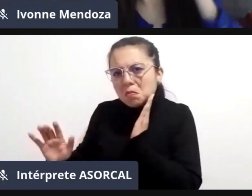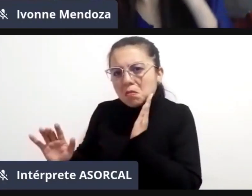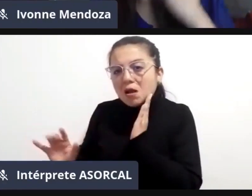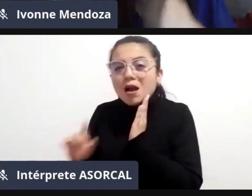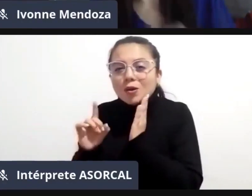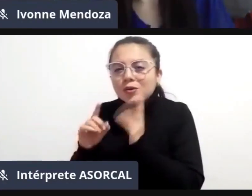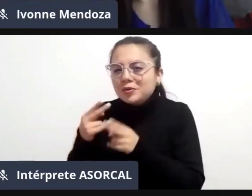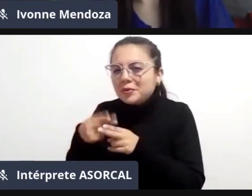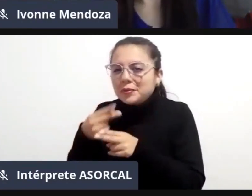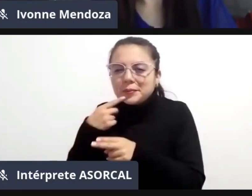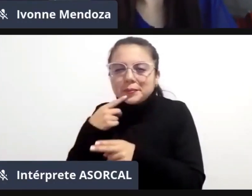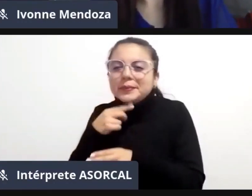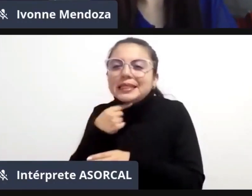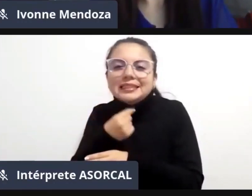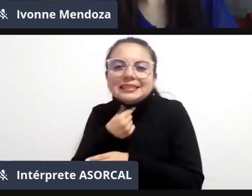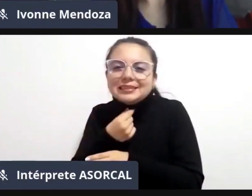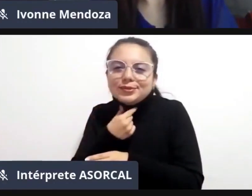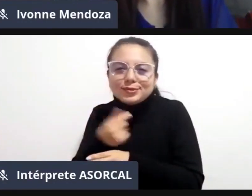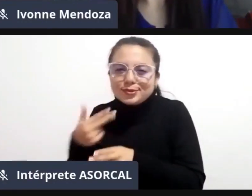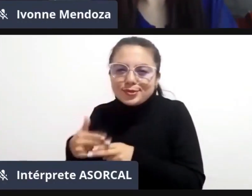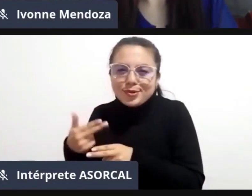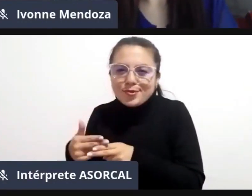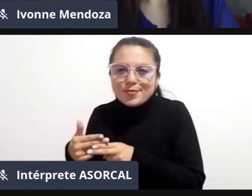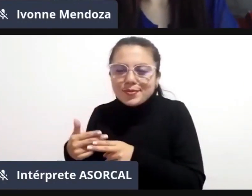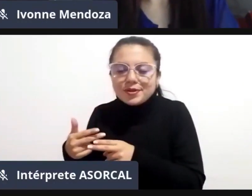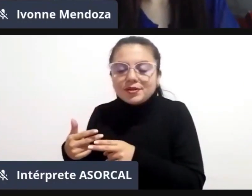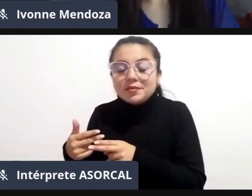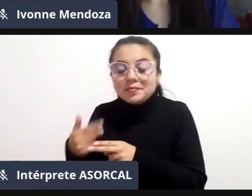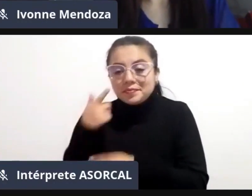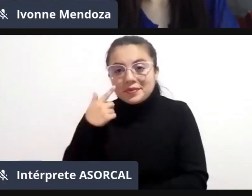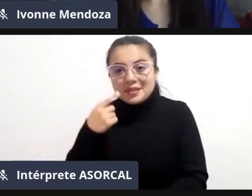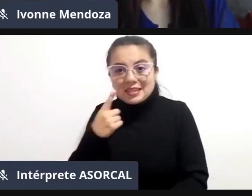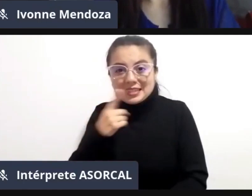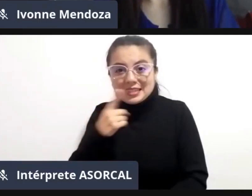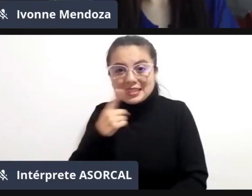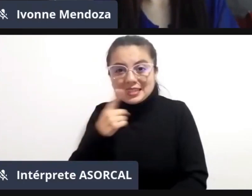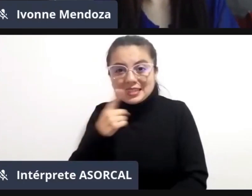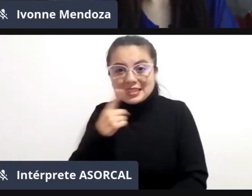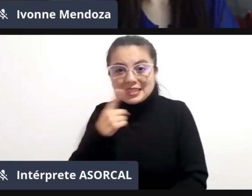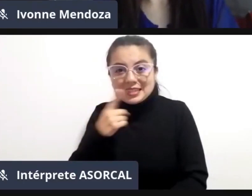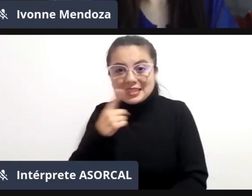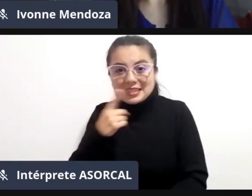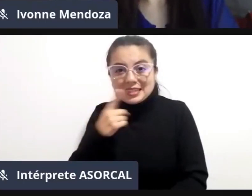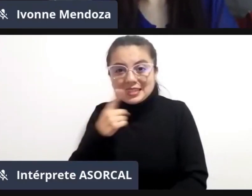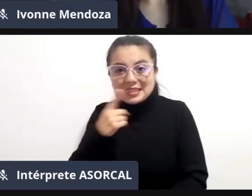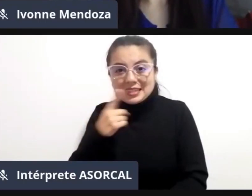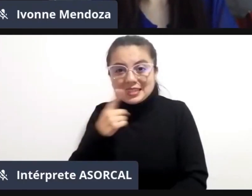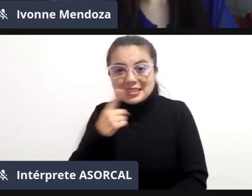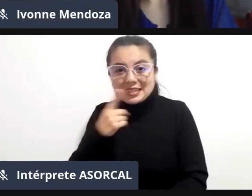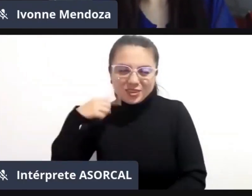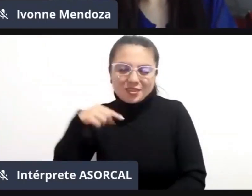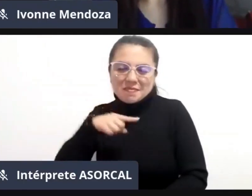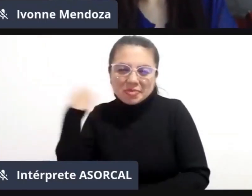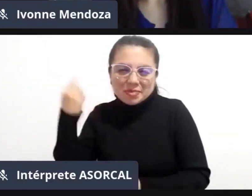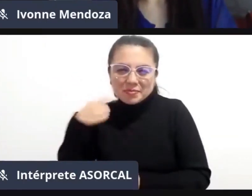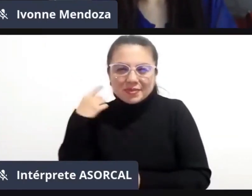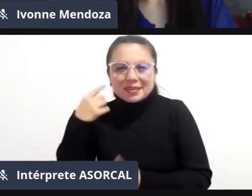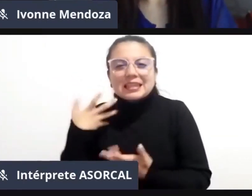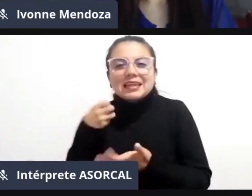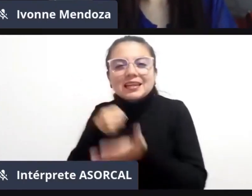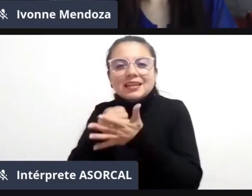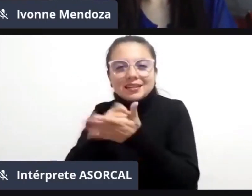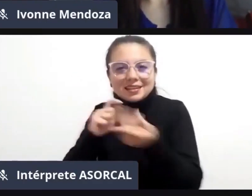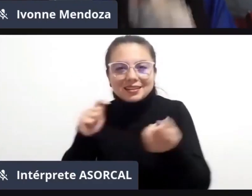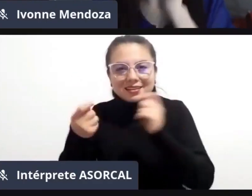gracioso. Cuando en El Salvador fracasa uno de los varios intentos de reforma agraria a consecuencia de una postura